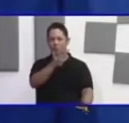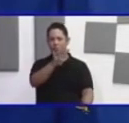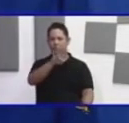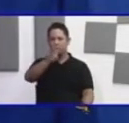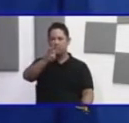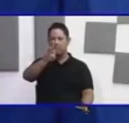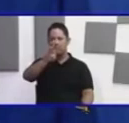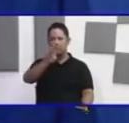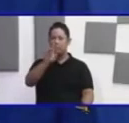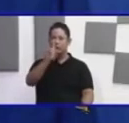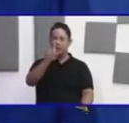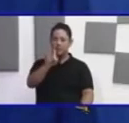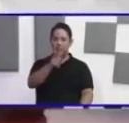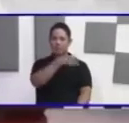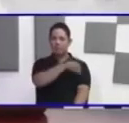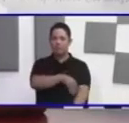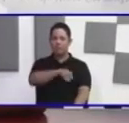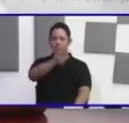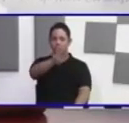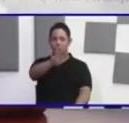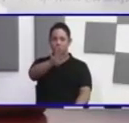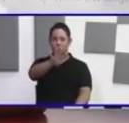6.435.000 pesos cada cama. ¿6.400.000 qué?